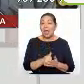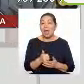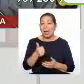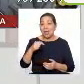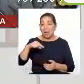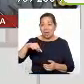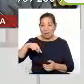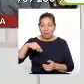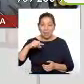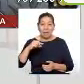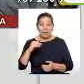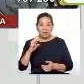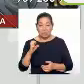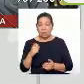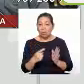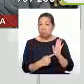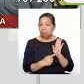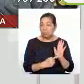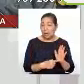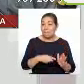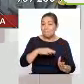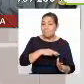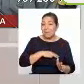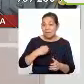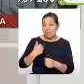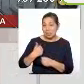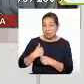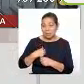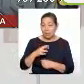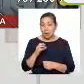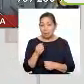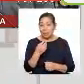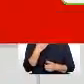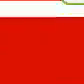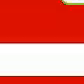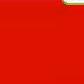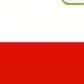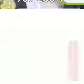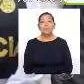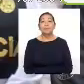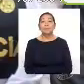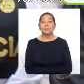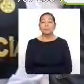está ahorita dando una presentación al ministro del Interior, Vicente Romero. Adelante, Angie.